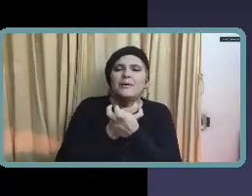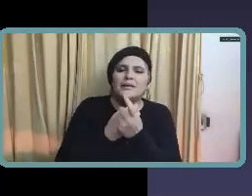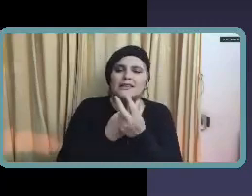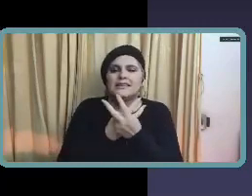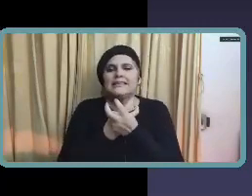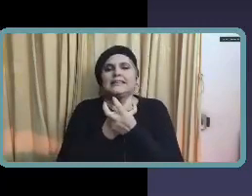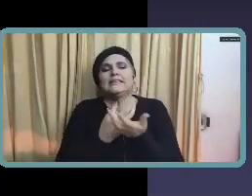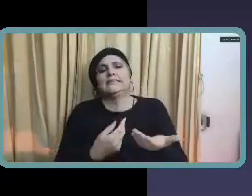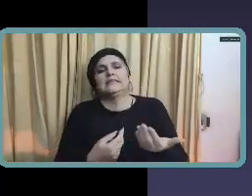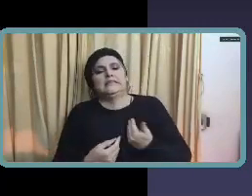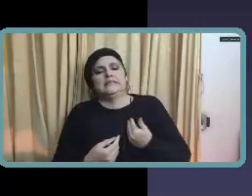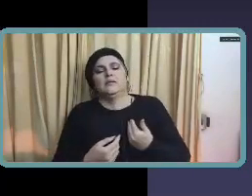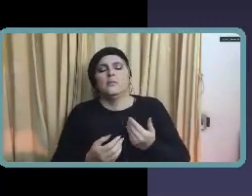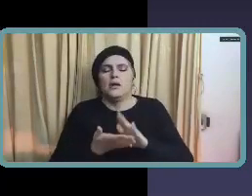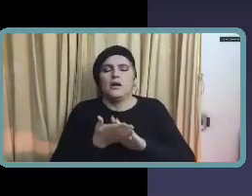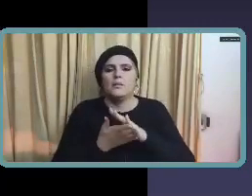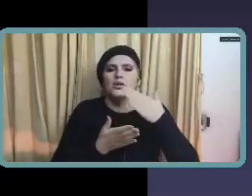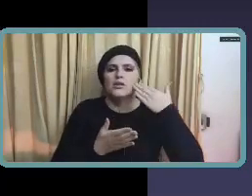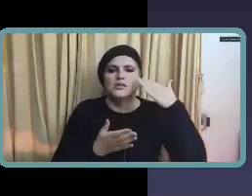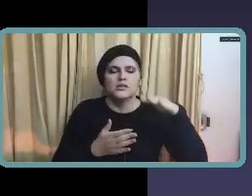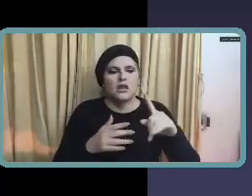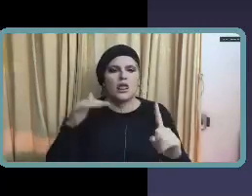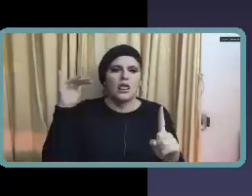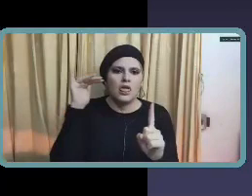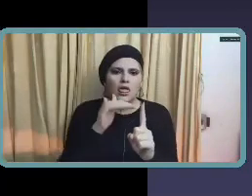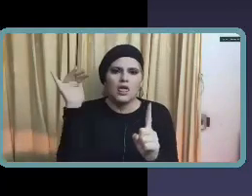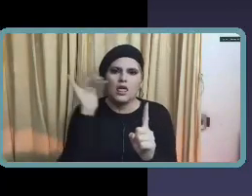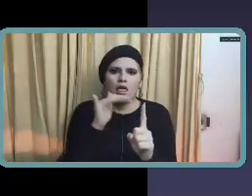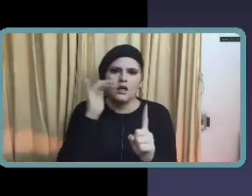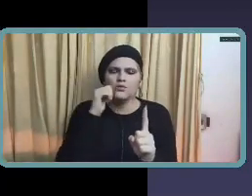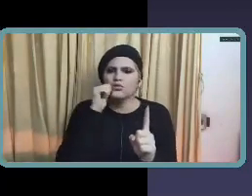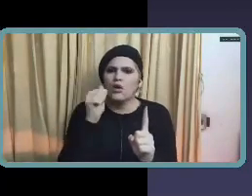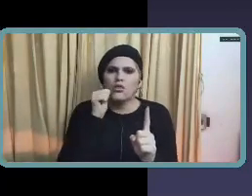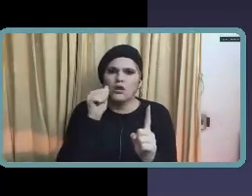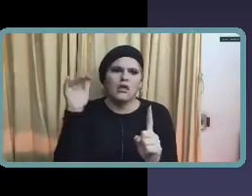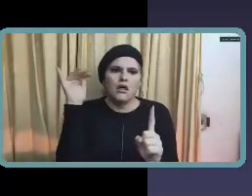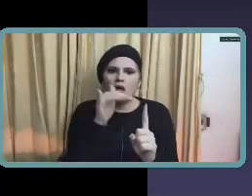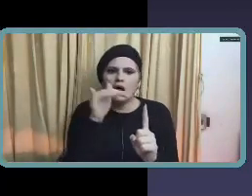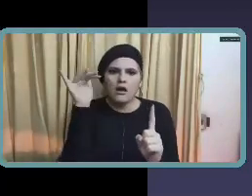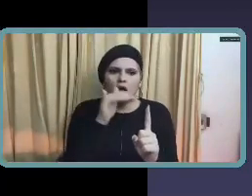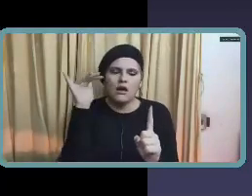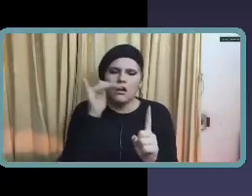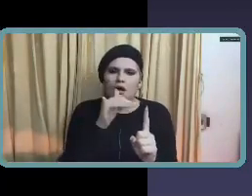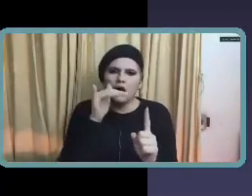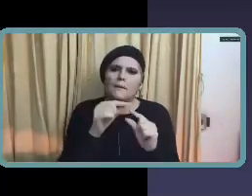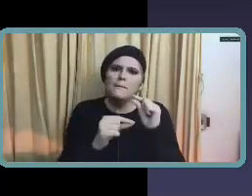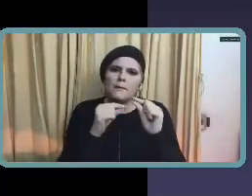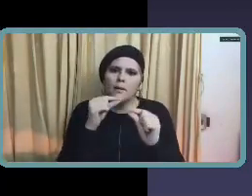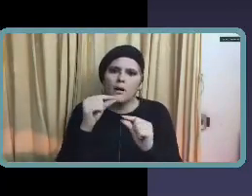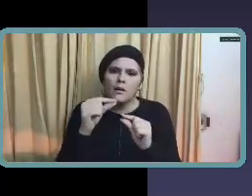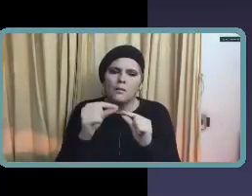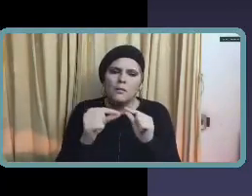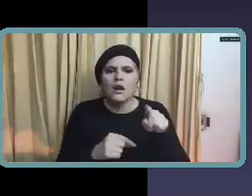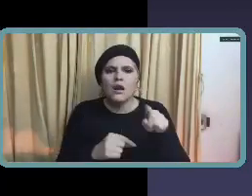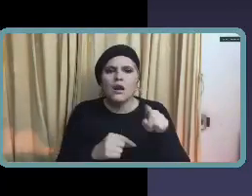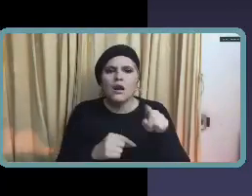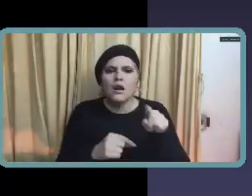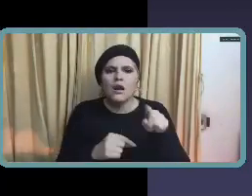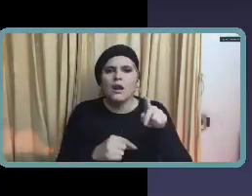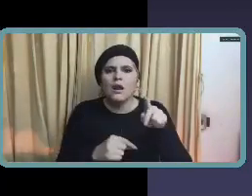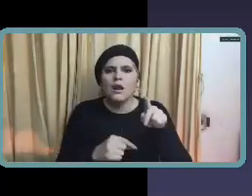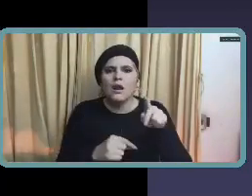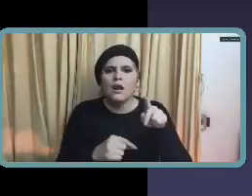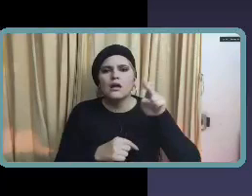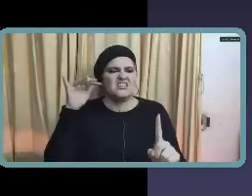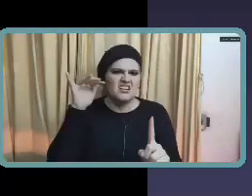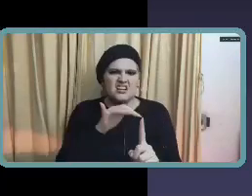un niño haciéndole bullying todos los días, de a poquito, tengo un padre maltratador que le dice que eres tonto,